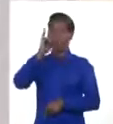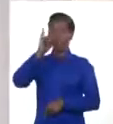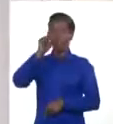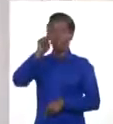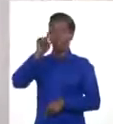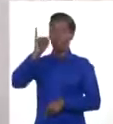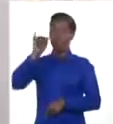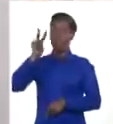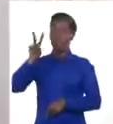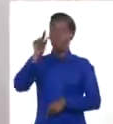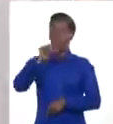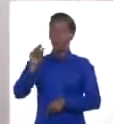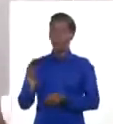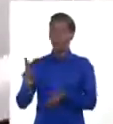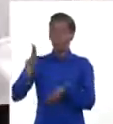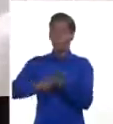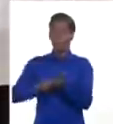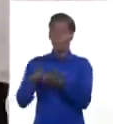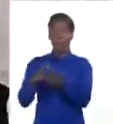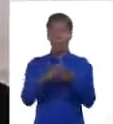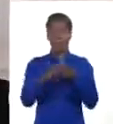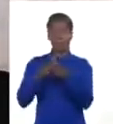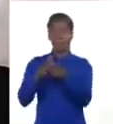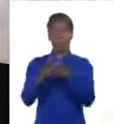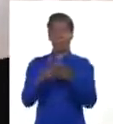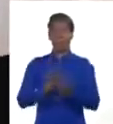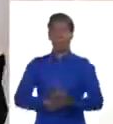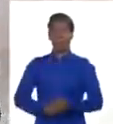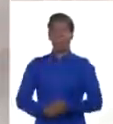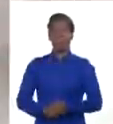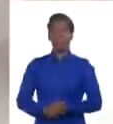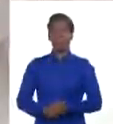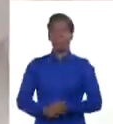cuadros y asociados a la organización. Por último, entregaron